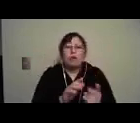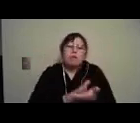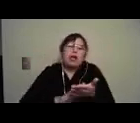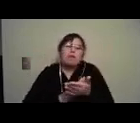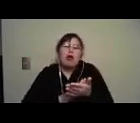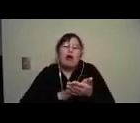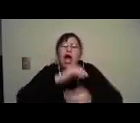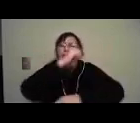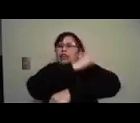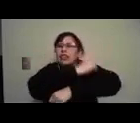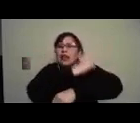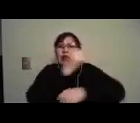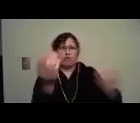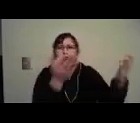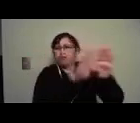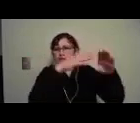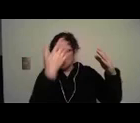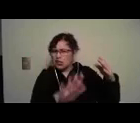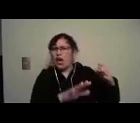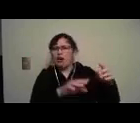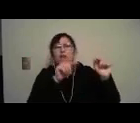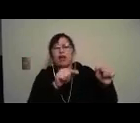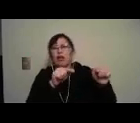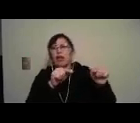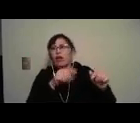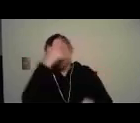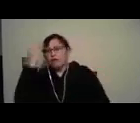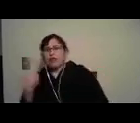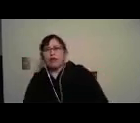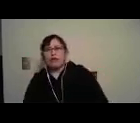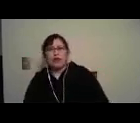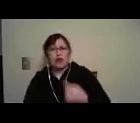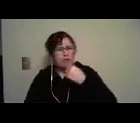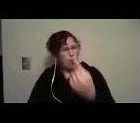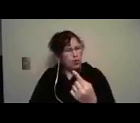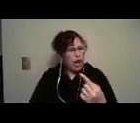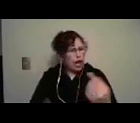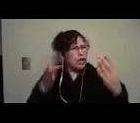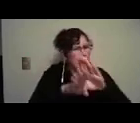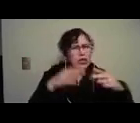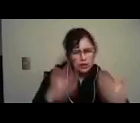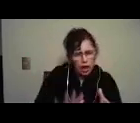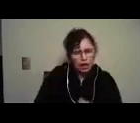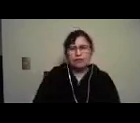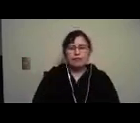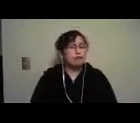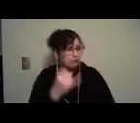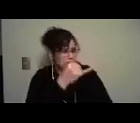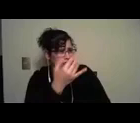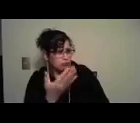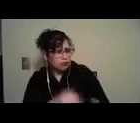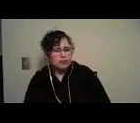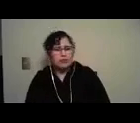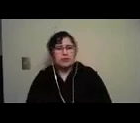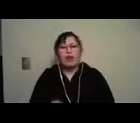así. sí, eso aparece también, ya sí, eso es característico también de la demencia y de la enfermedad de